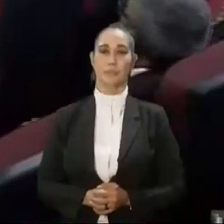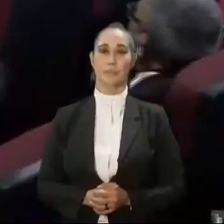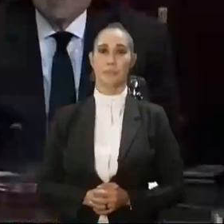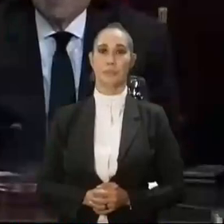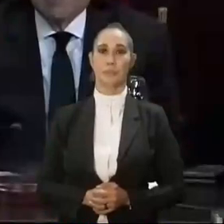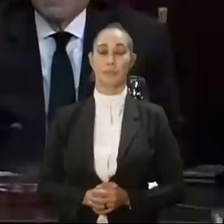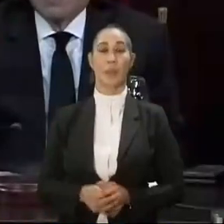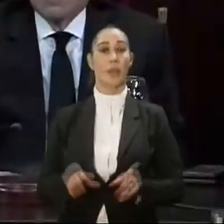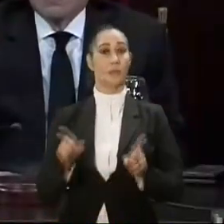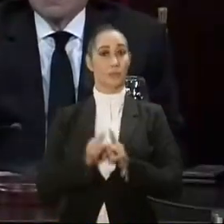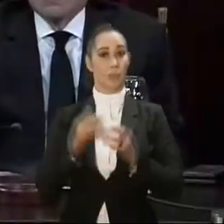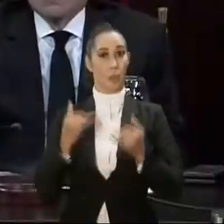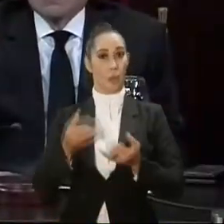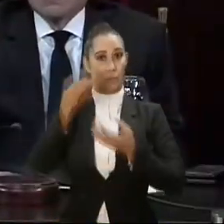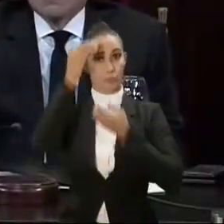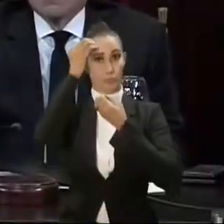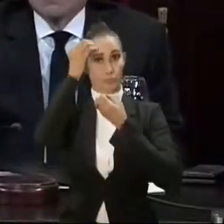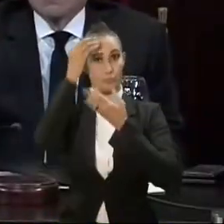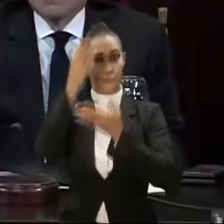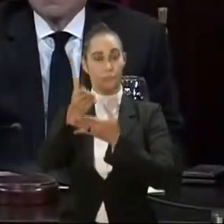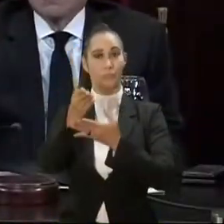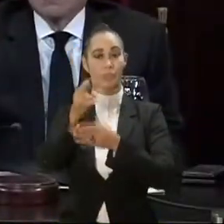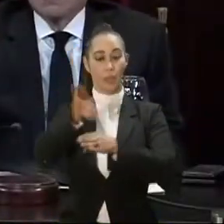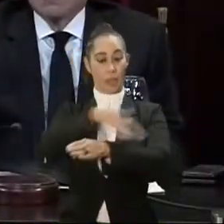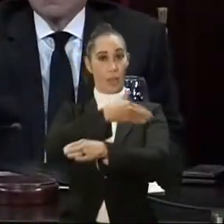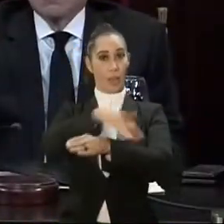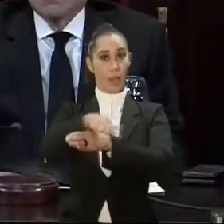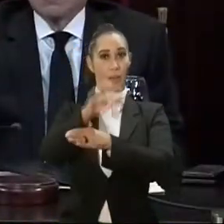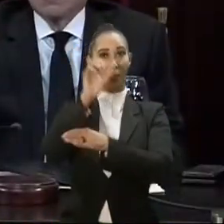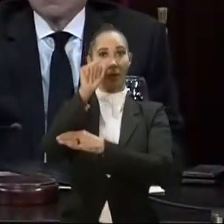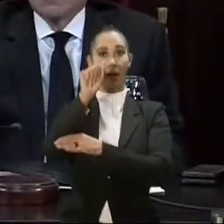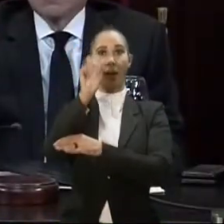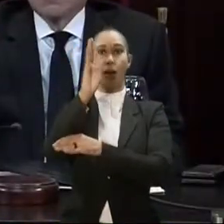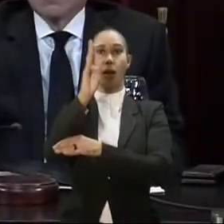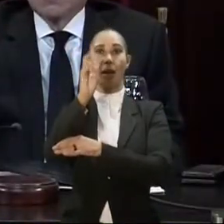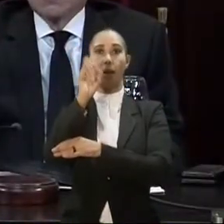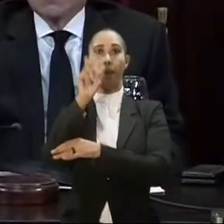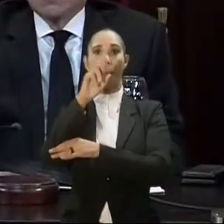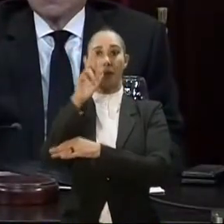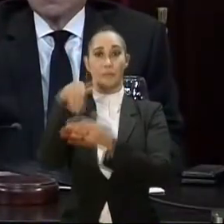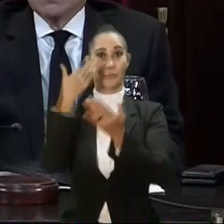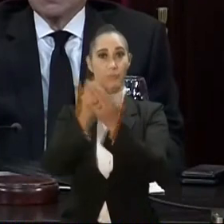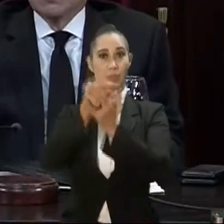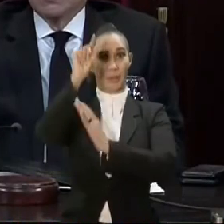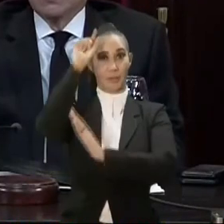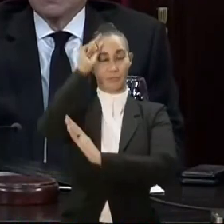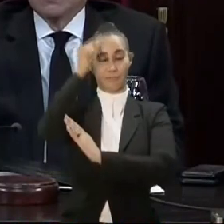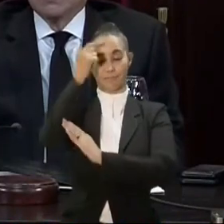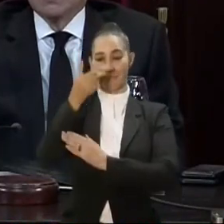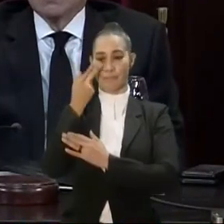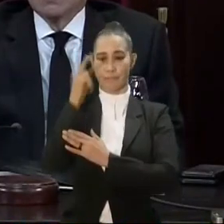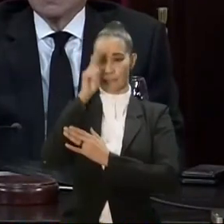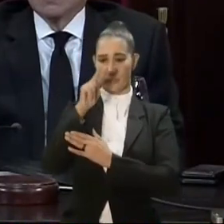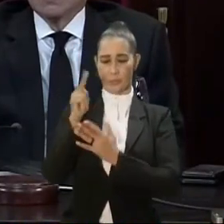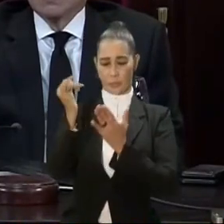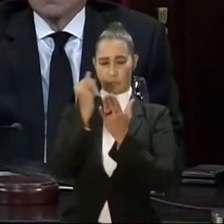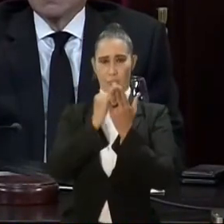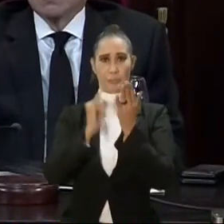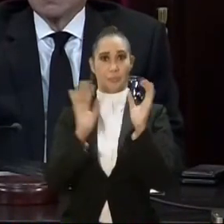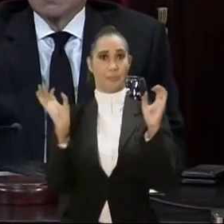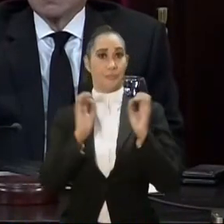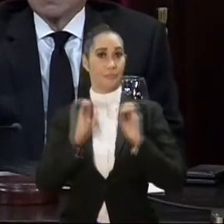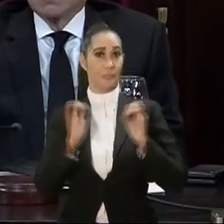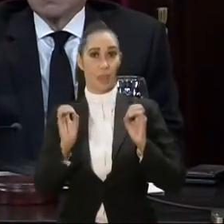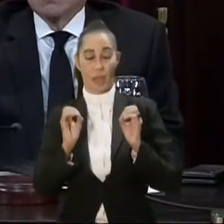quiero ahora informar sobre la carretera del ámbar que cuando llegamos al gobierno no tenía diseños de ingeniería